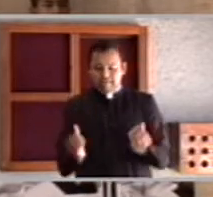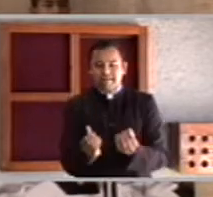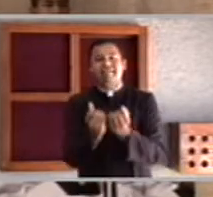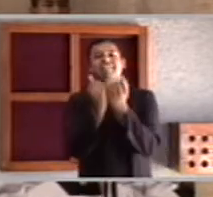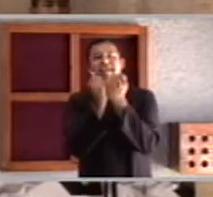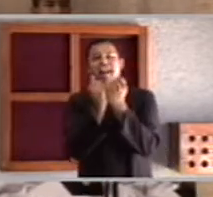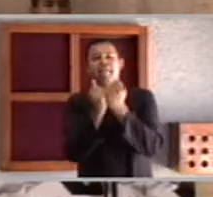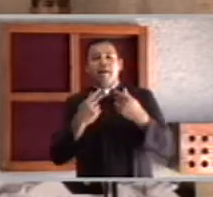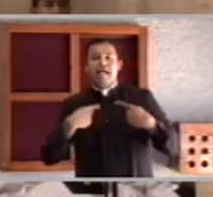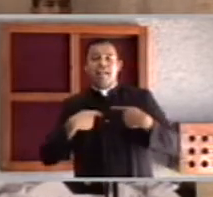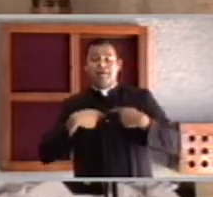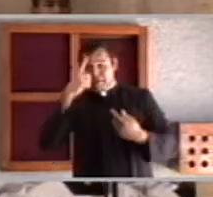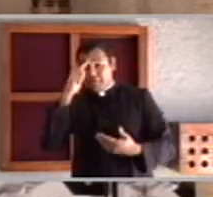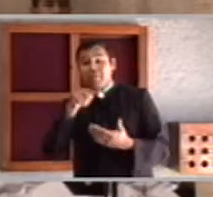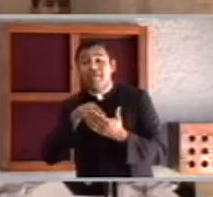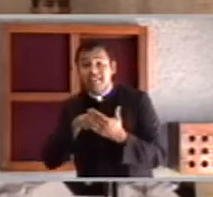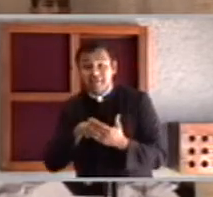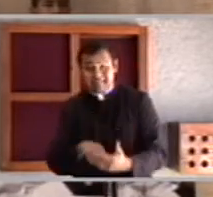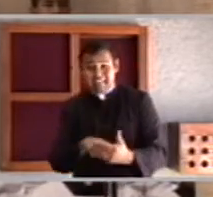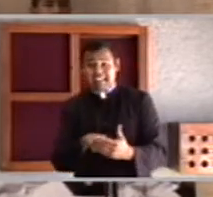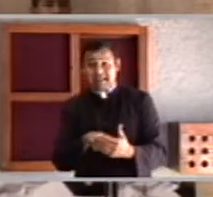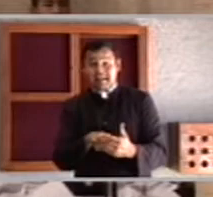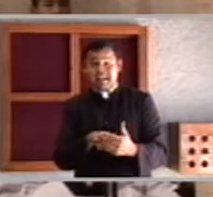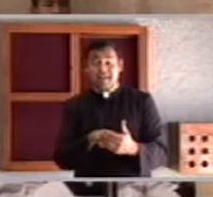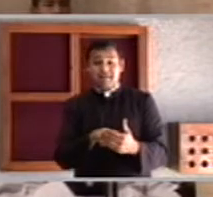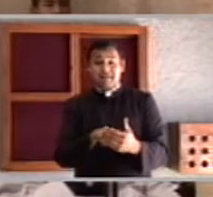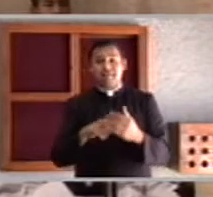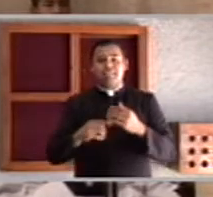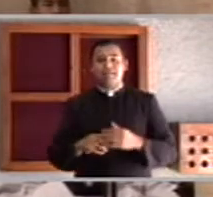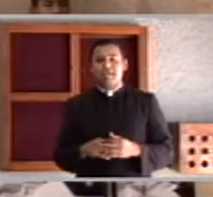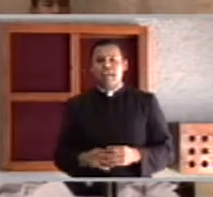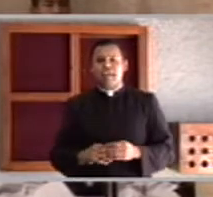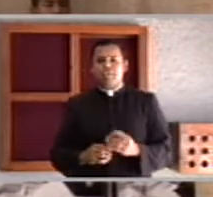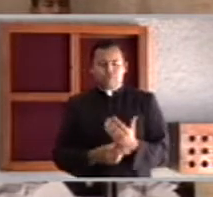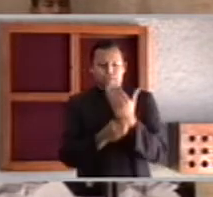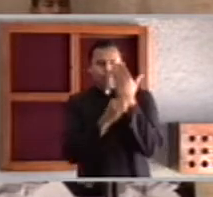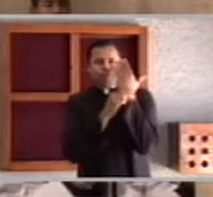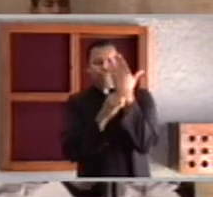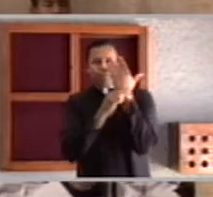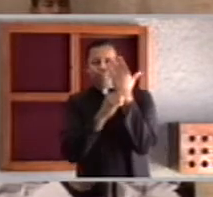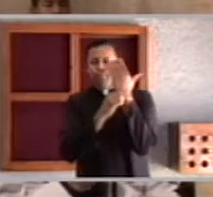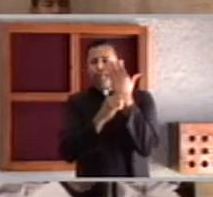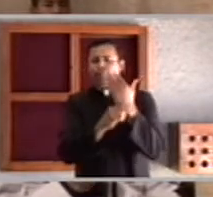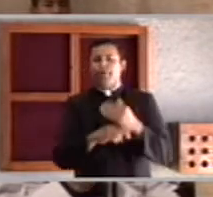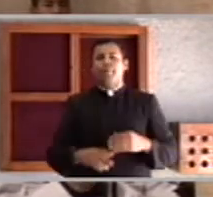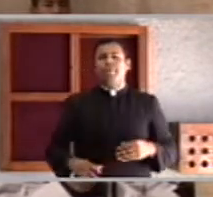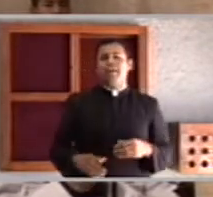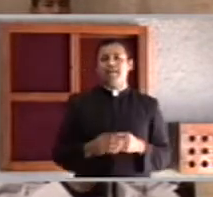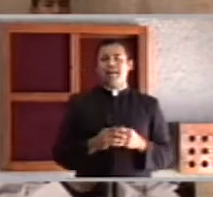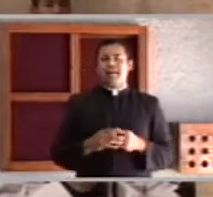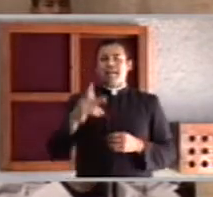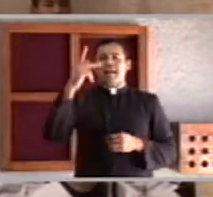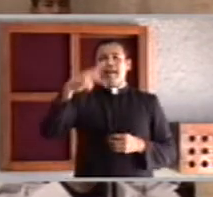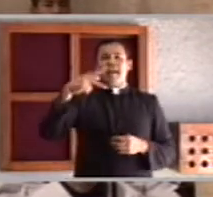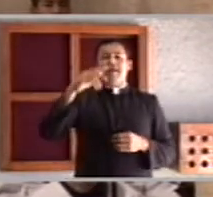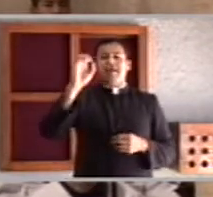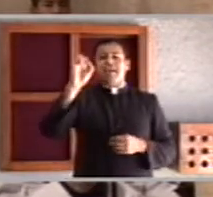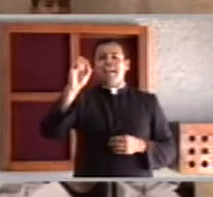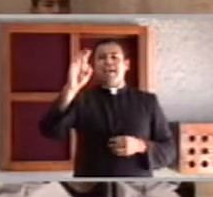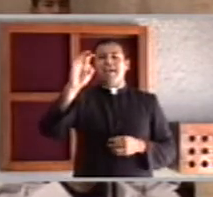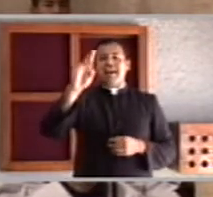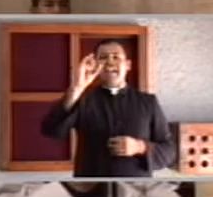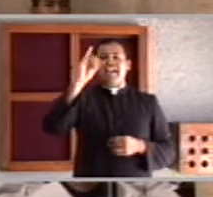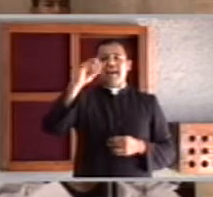el poder de la palabra, el querigma que se anuncia antes del